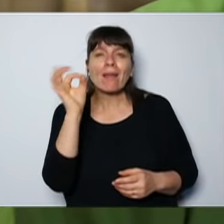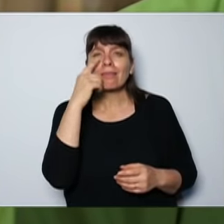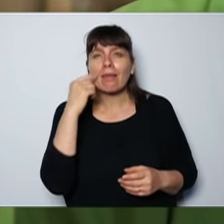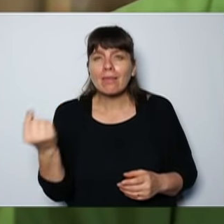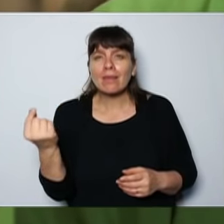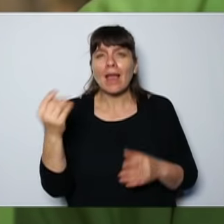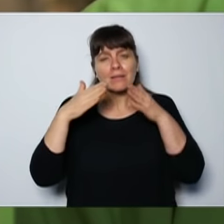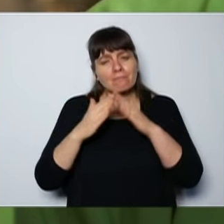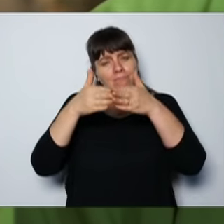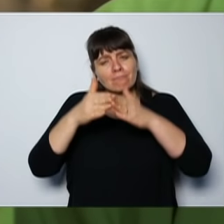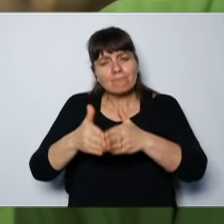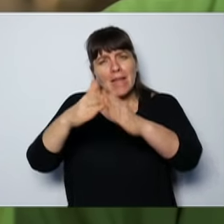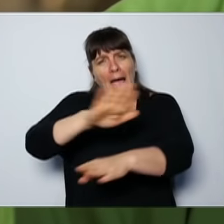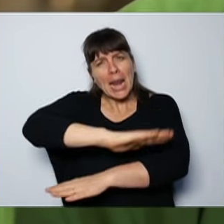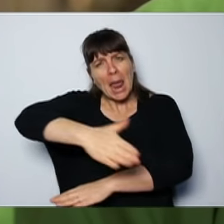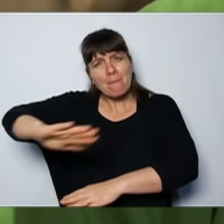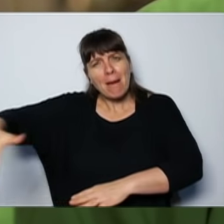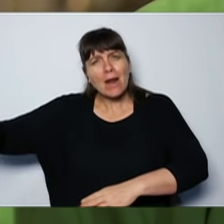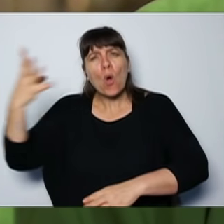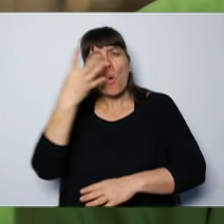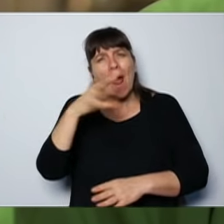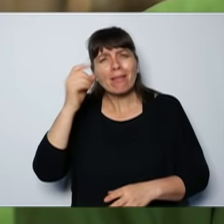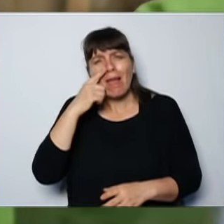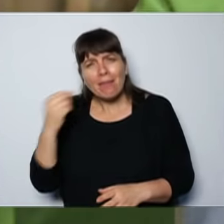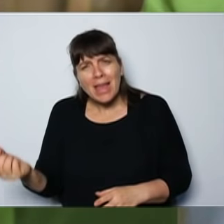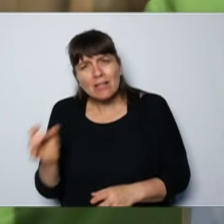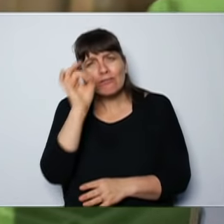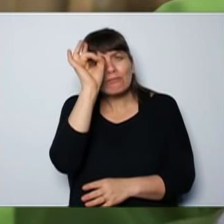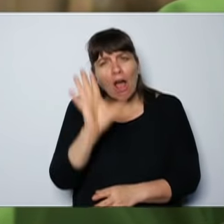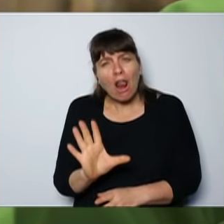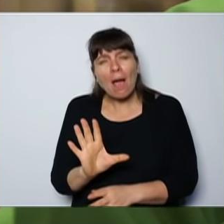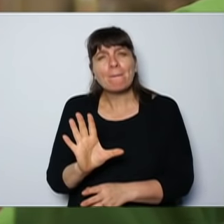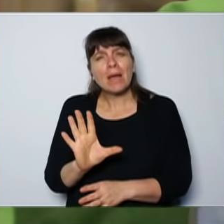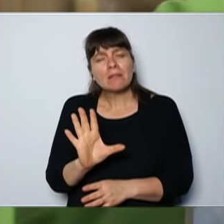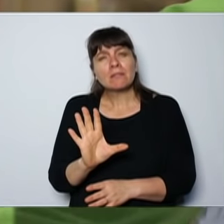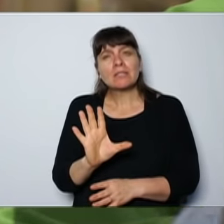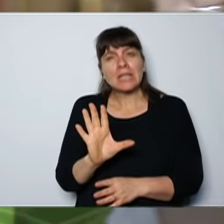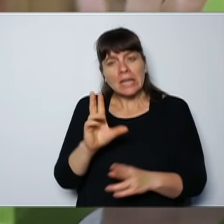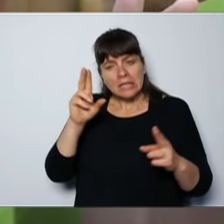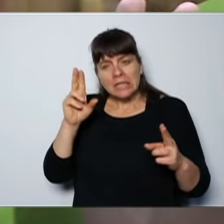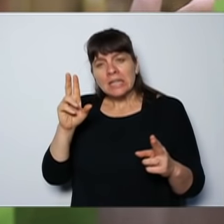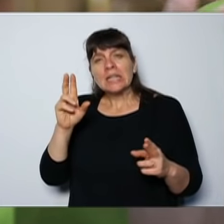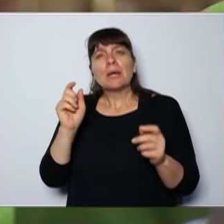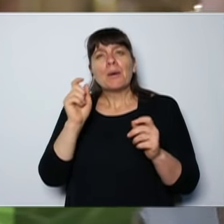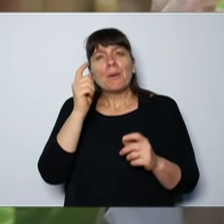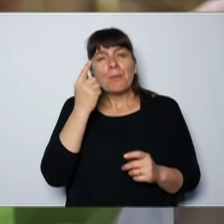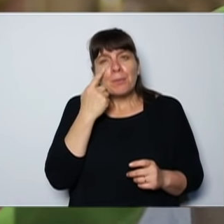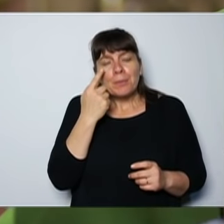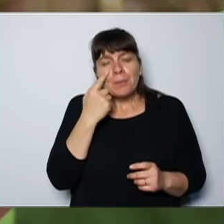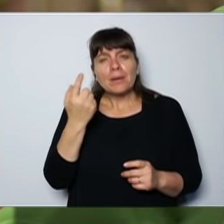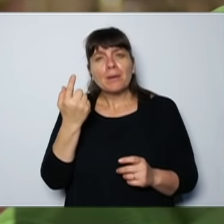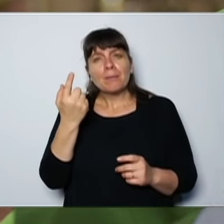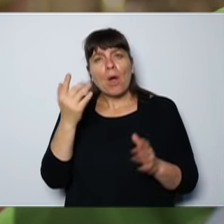días náufrago en el mar, y lo único que se encontró con él, vivo